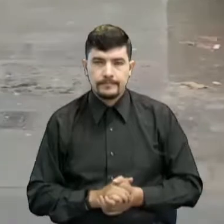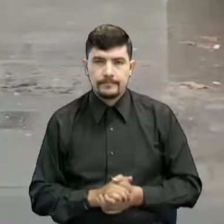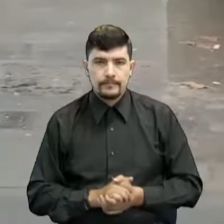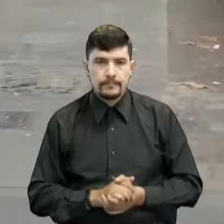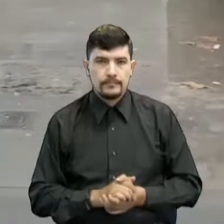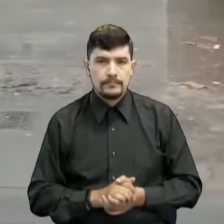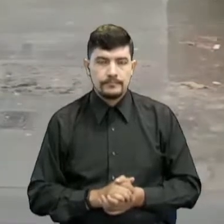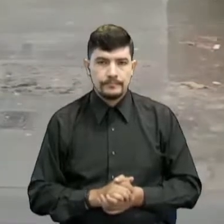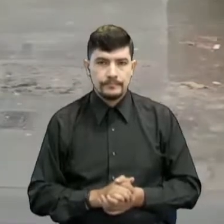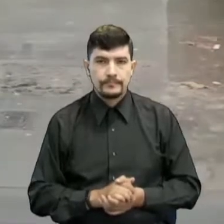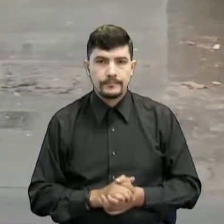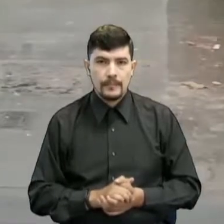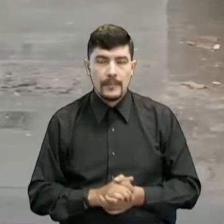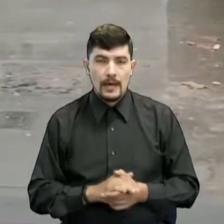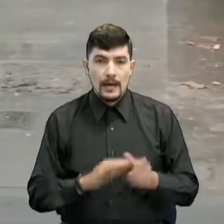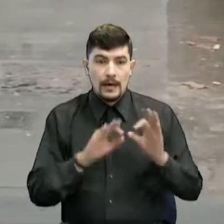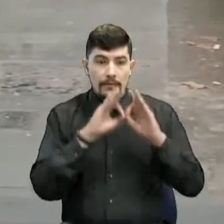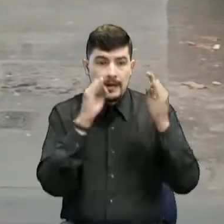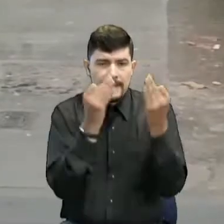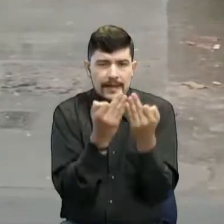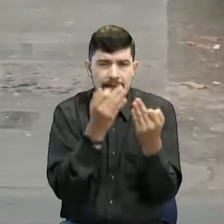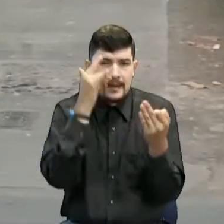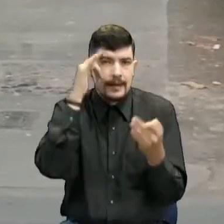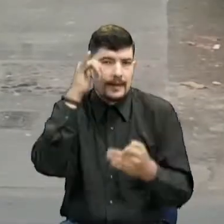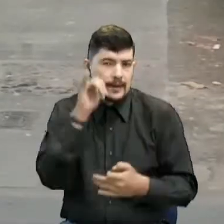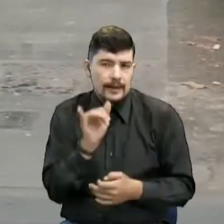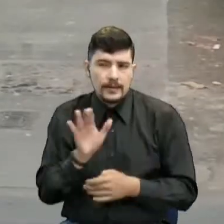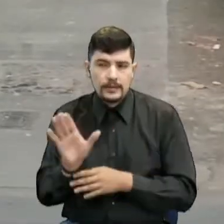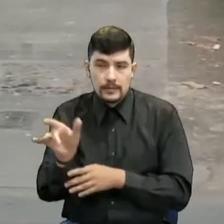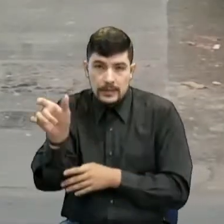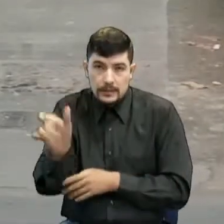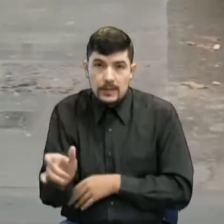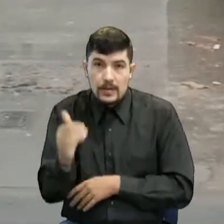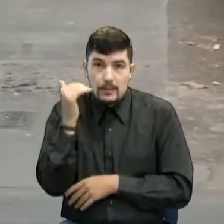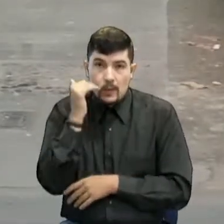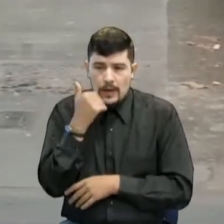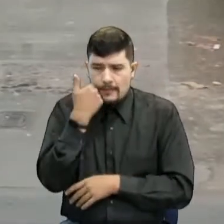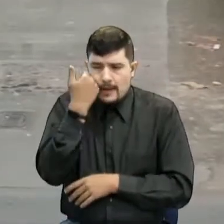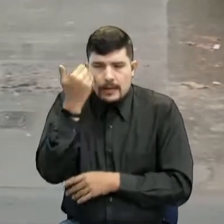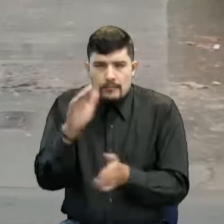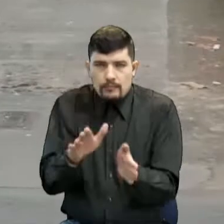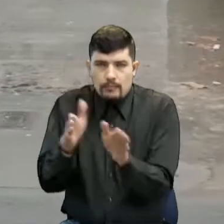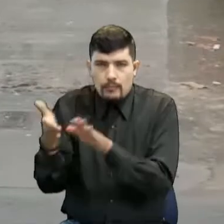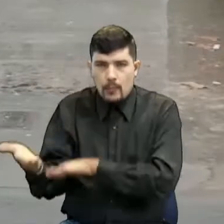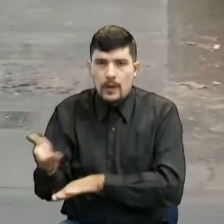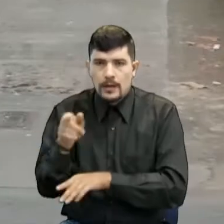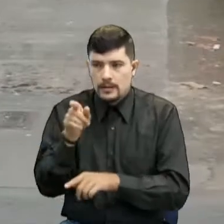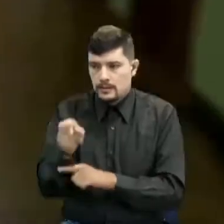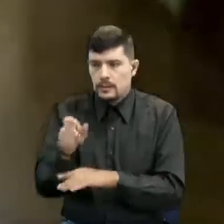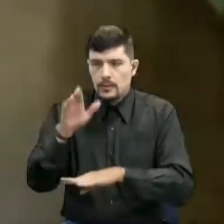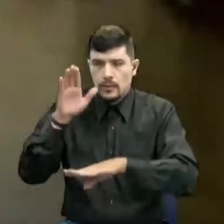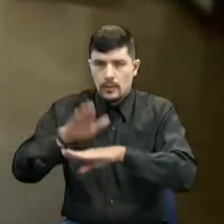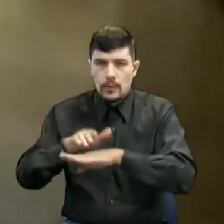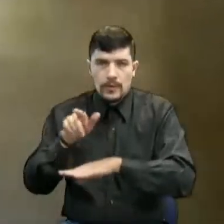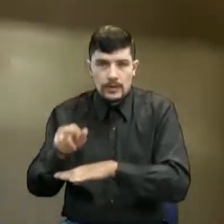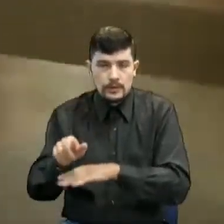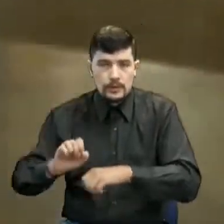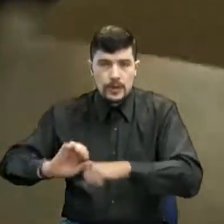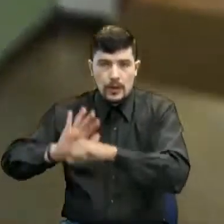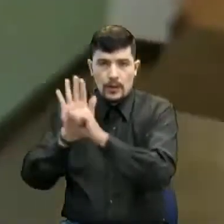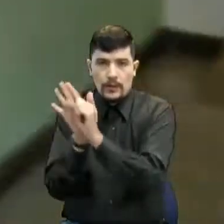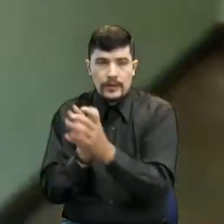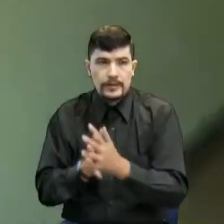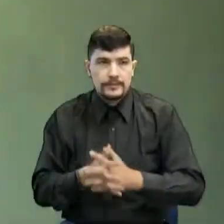y ellos creen que posiblemente la mujer murió de comida 19 según familiares